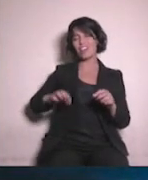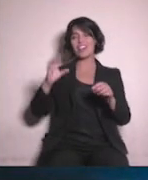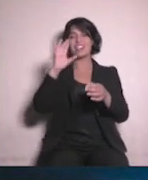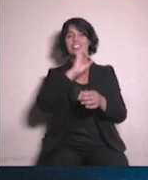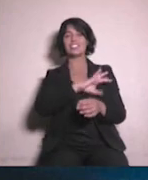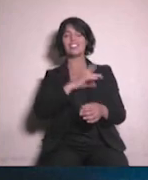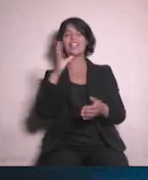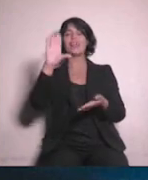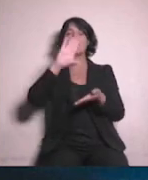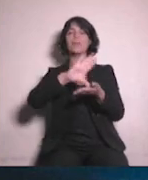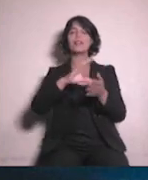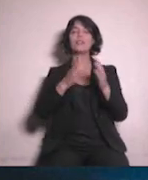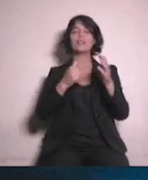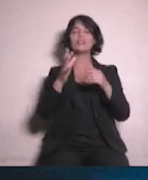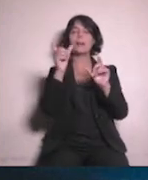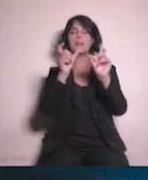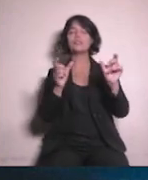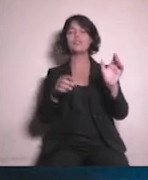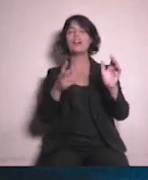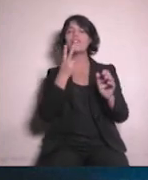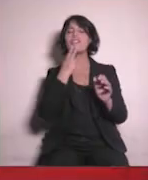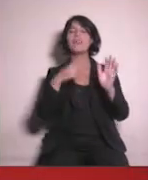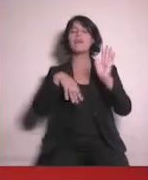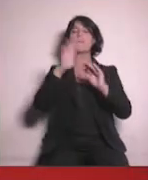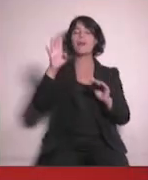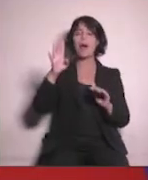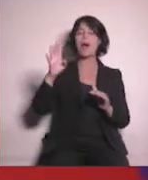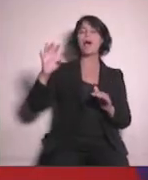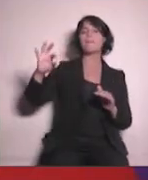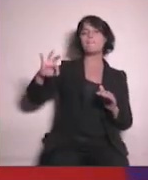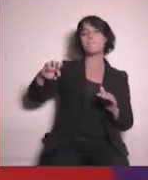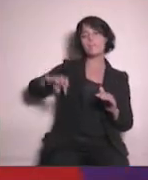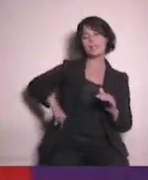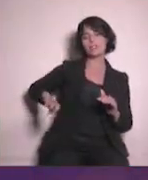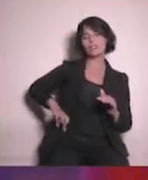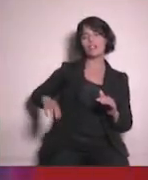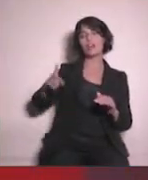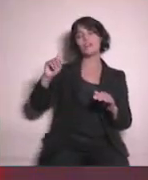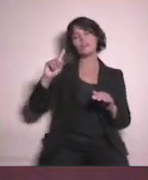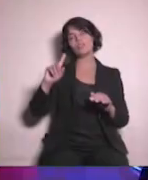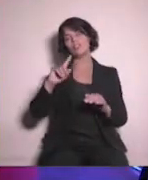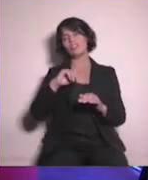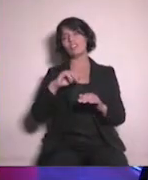país donde la gente vive más tiempo pensionado de todos los países de la OECD.